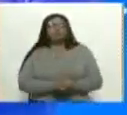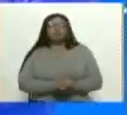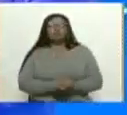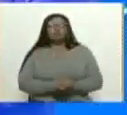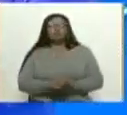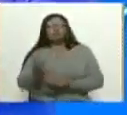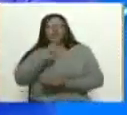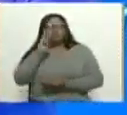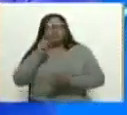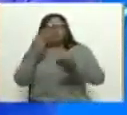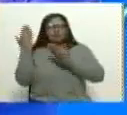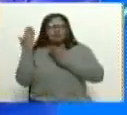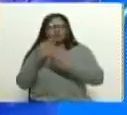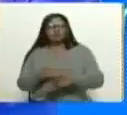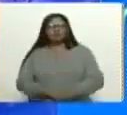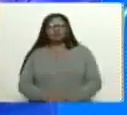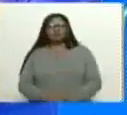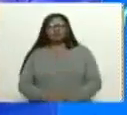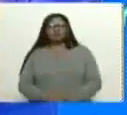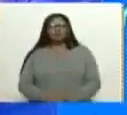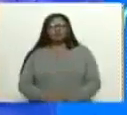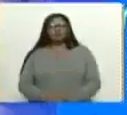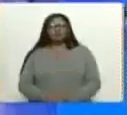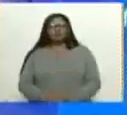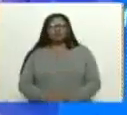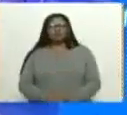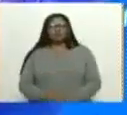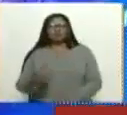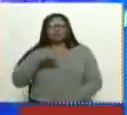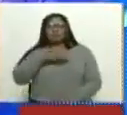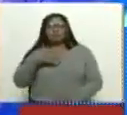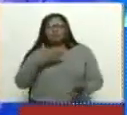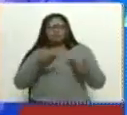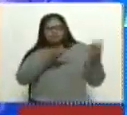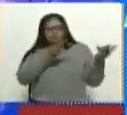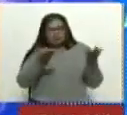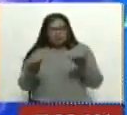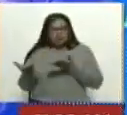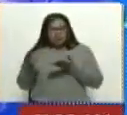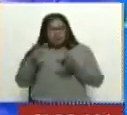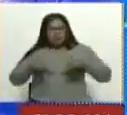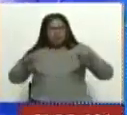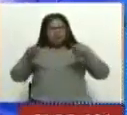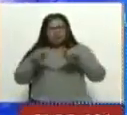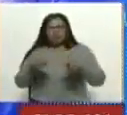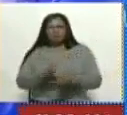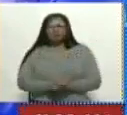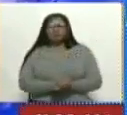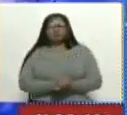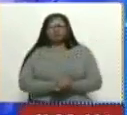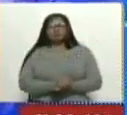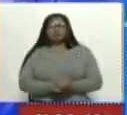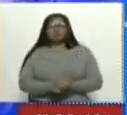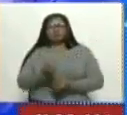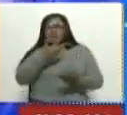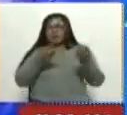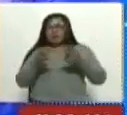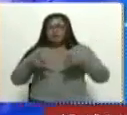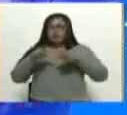a las autoridades le queremos dar la bienvenida a este a este espacio a este gran Encuentro